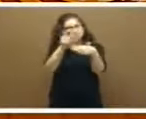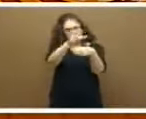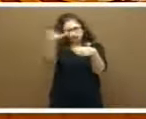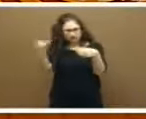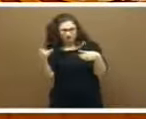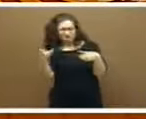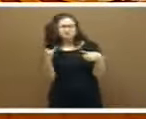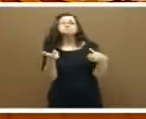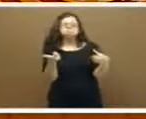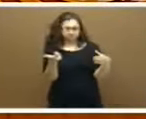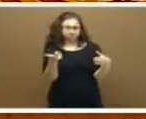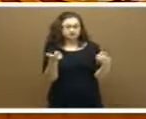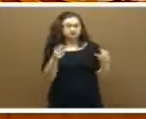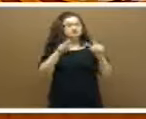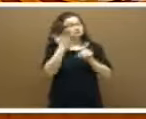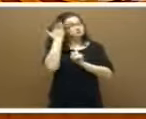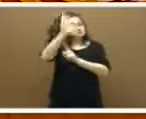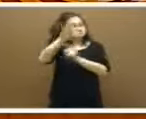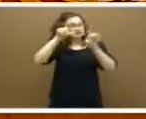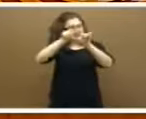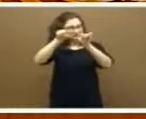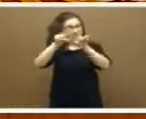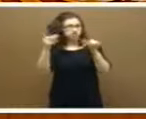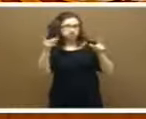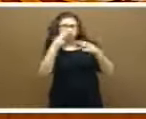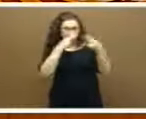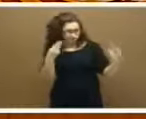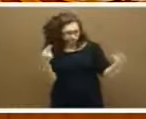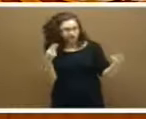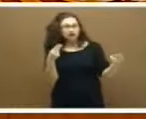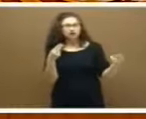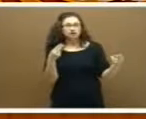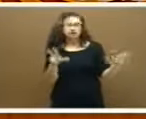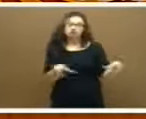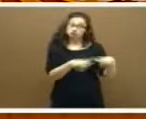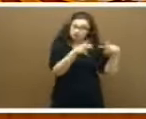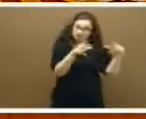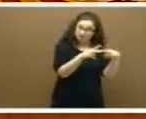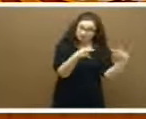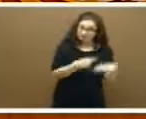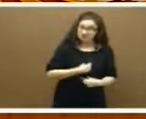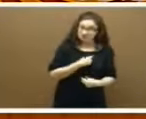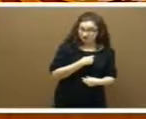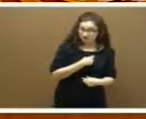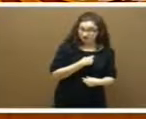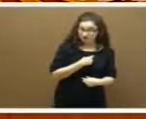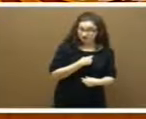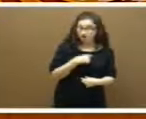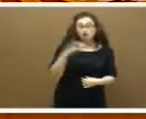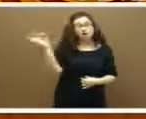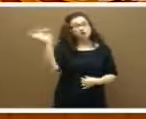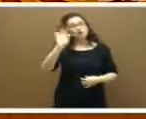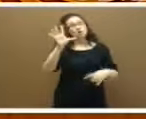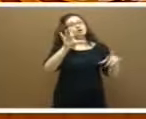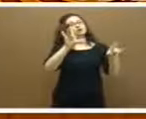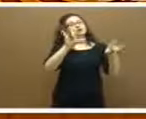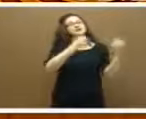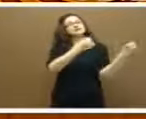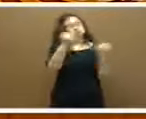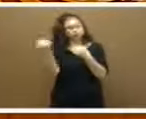naturales, representantes de entidades públicas, la sociedad civil o instituciones